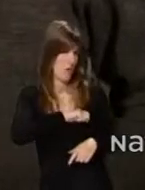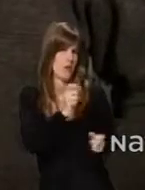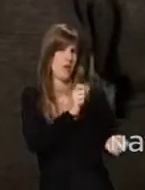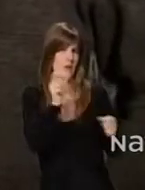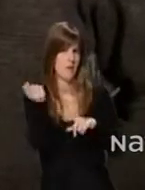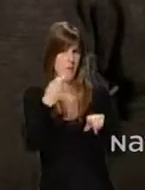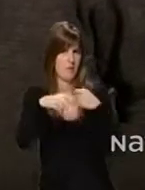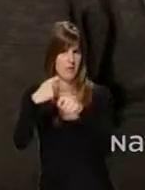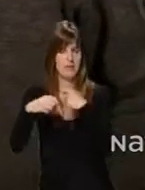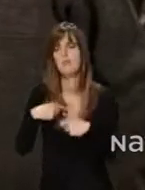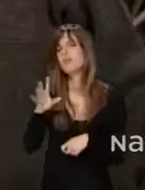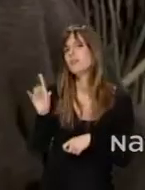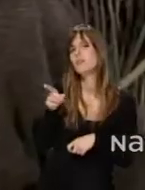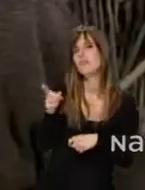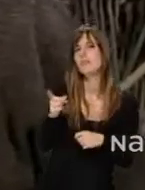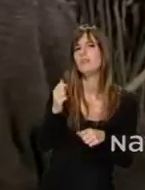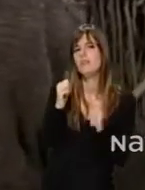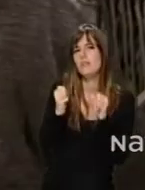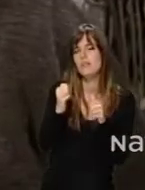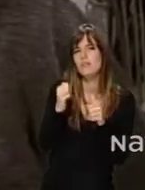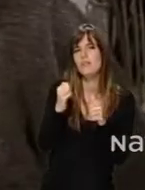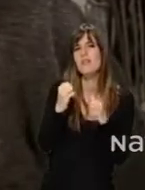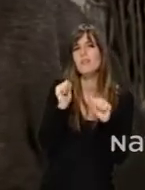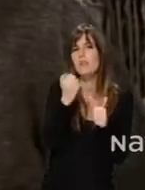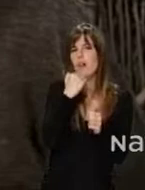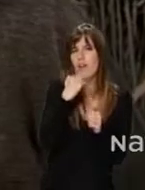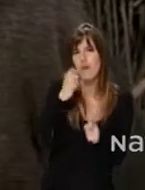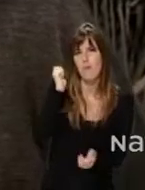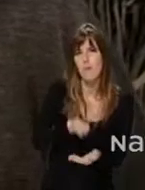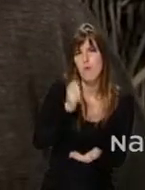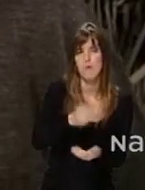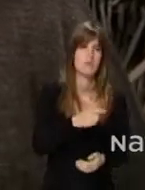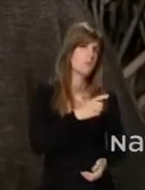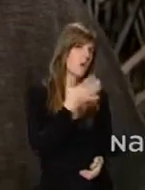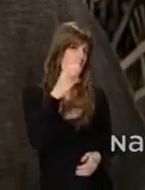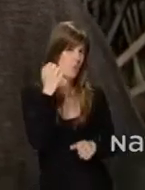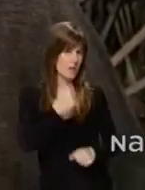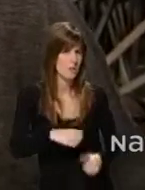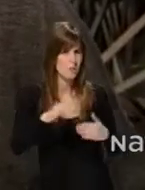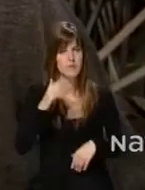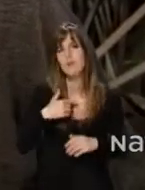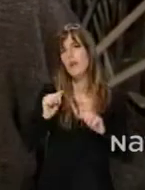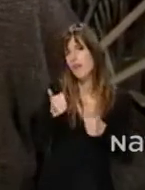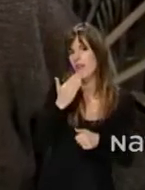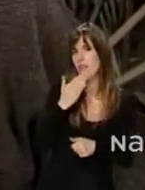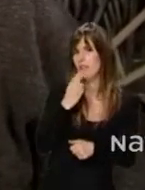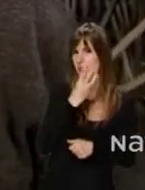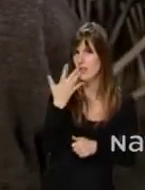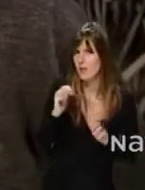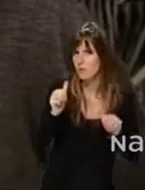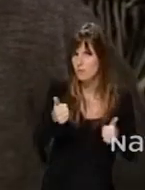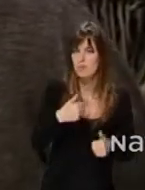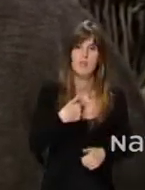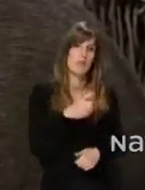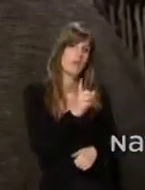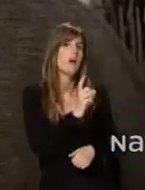¿Cuándo comenzaste a trabajar la forja? 50 por lo menos, o más. Empezaste a los 35 años, ¿no?